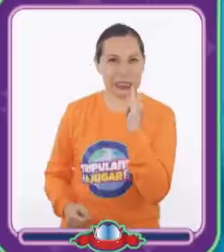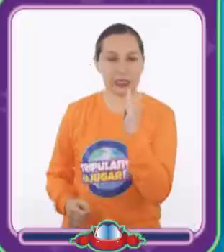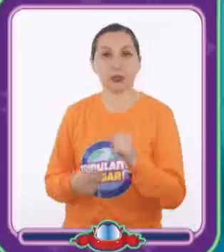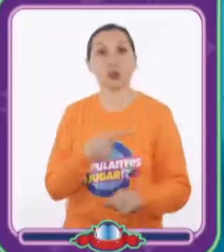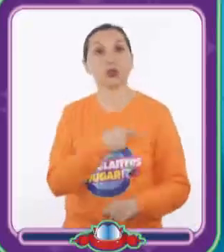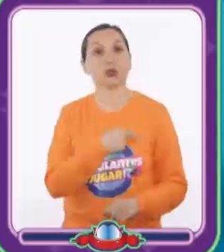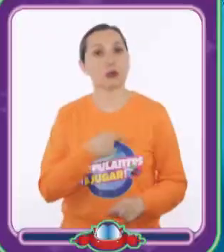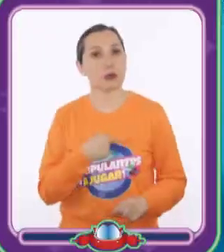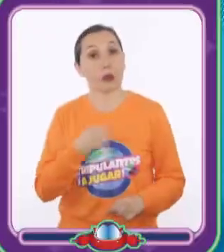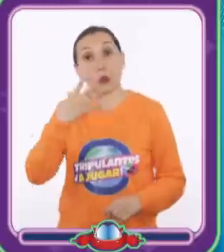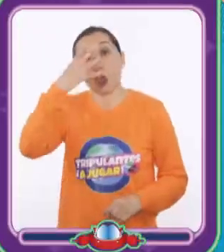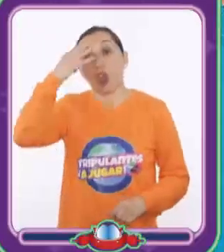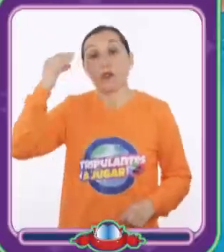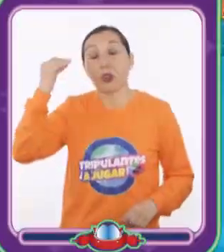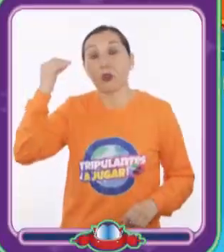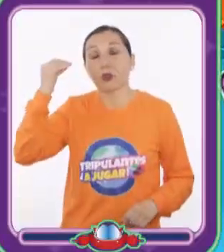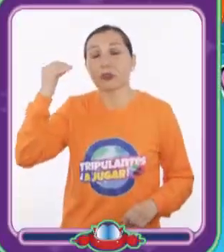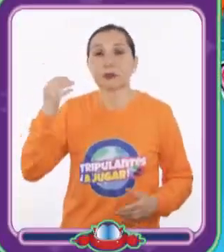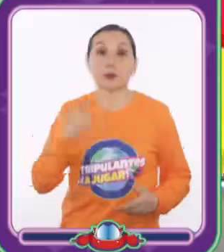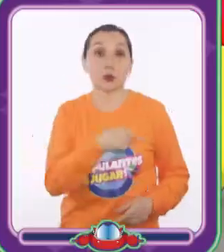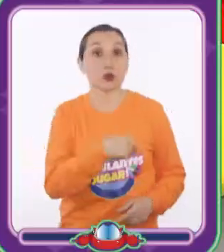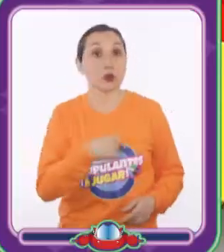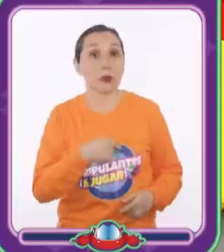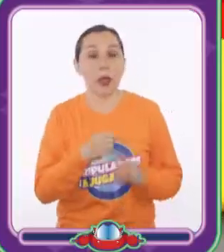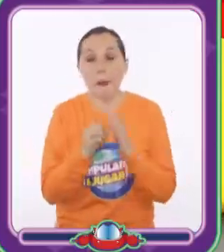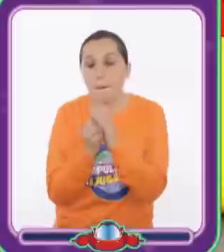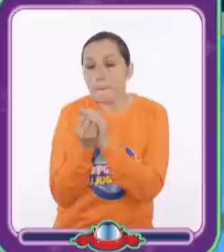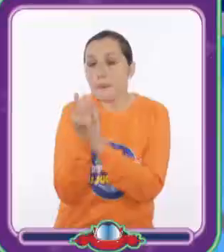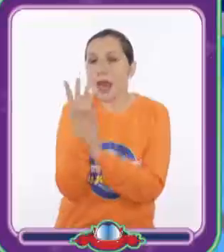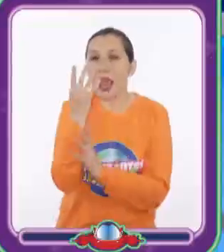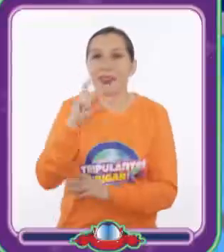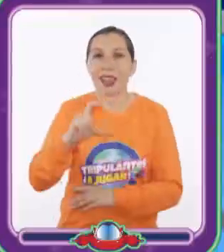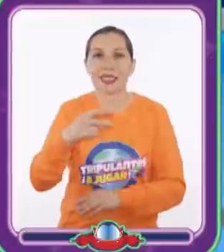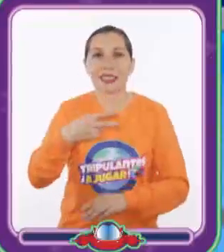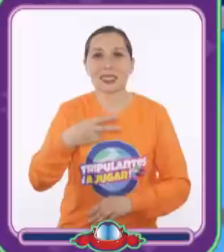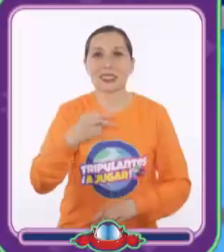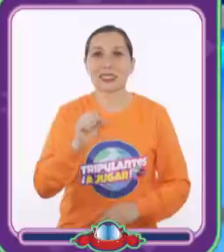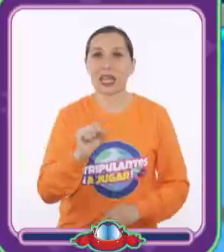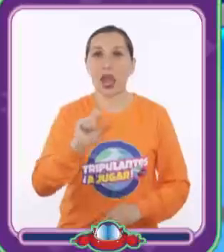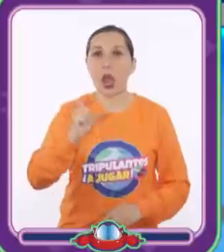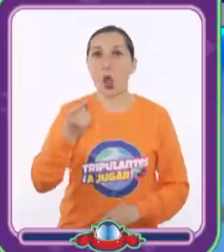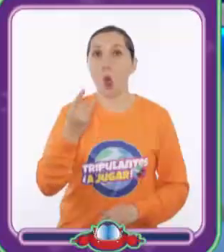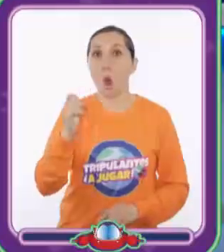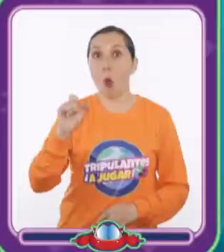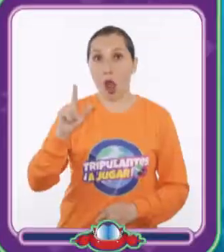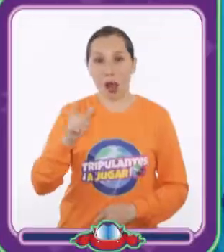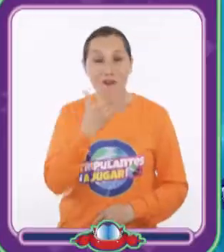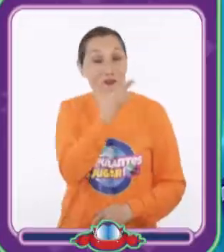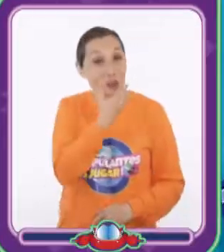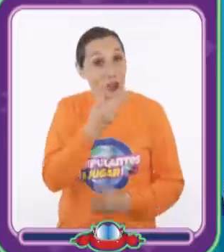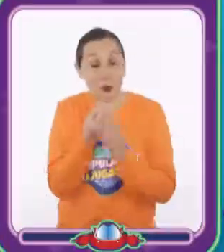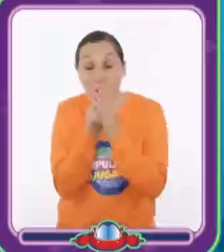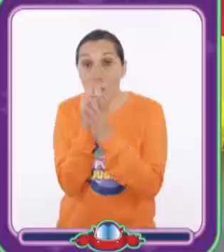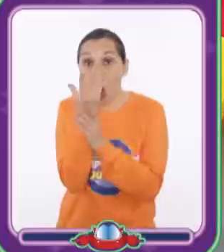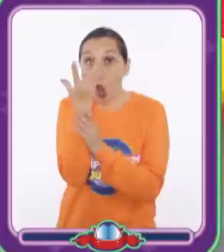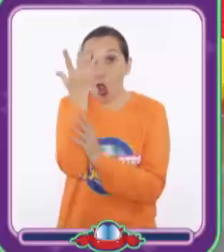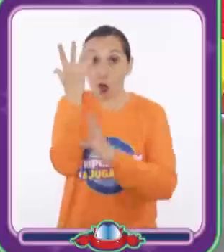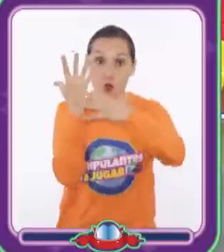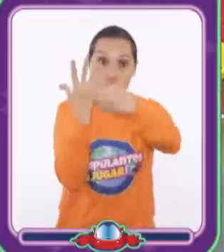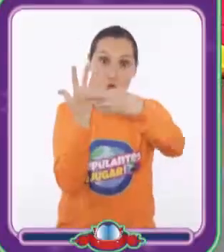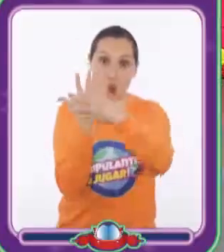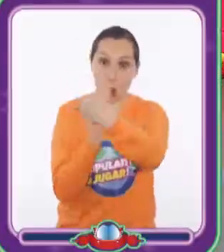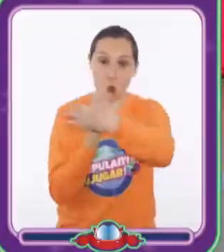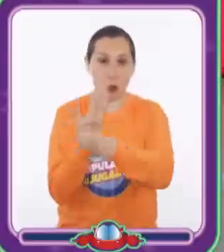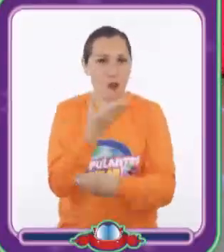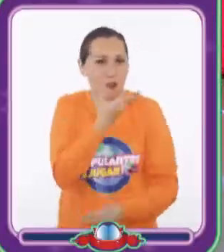Sí. Se llama... Bueno, se me olvidó. Ah, se te olvidó. Pero era la planta chagual y por eso se llama mariposa del chagual. ¿Les pareció bonita la flor que vimos ahí?